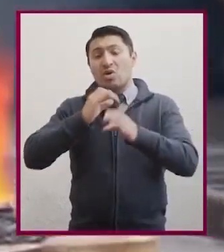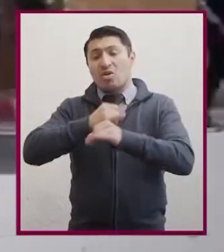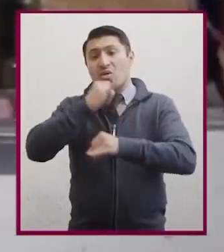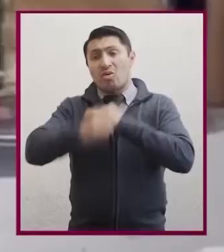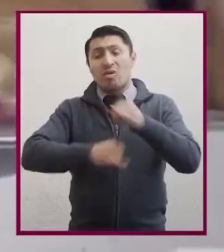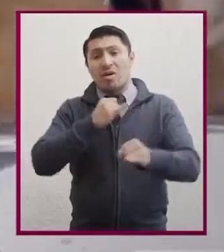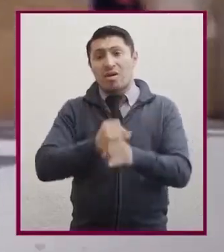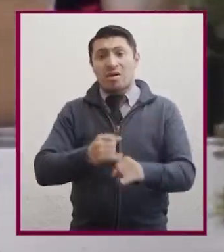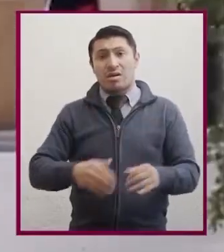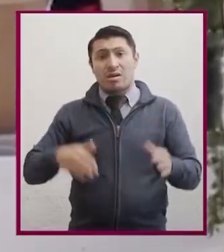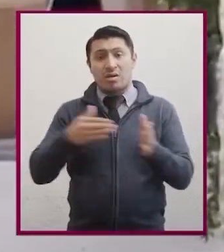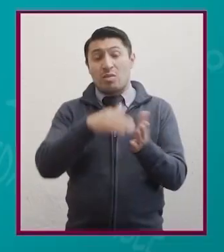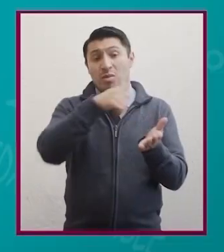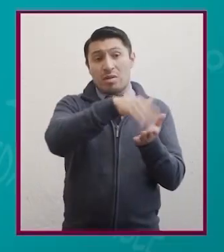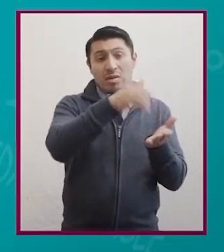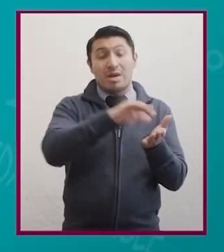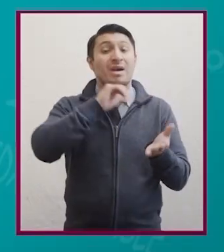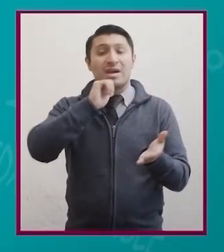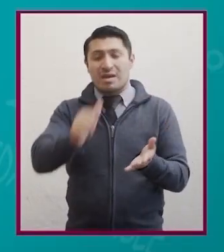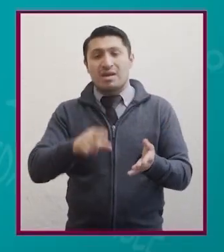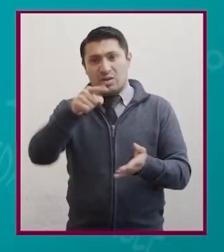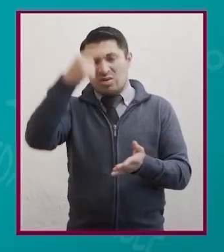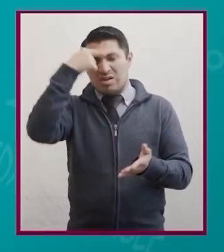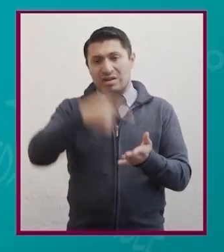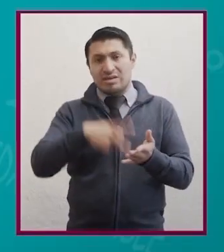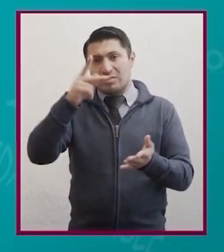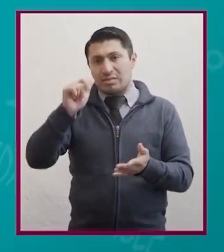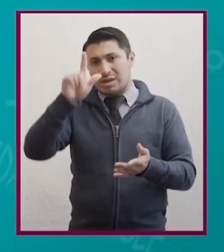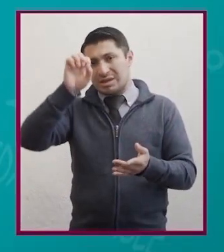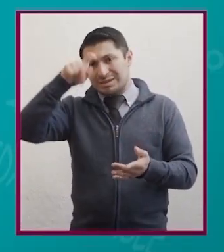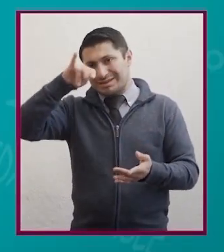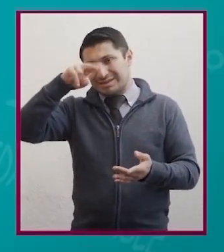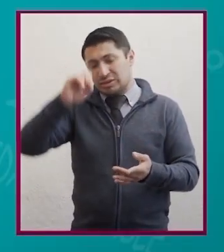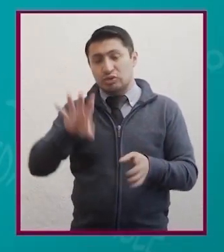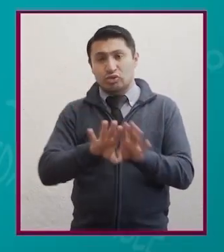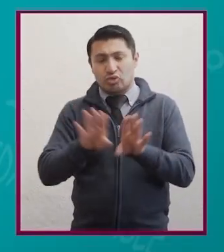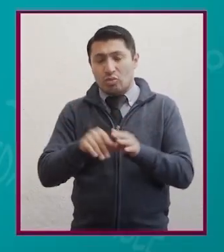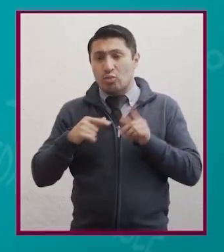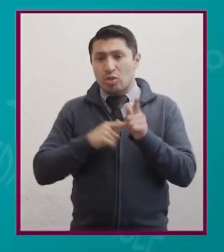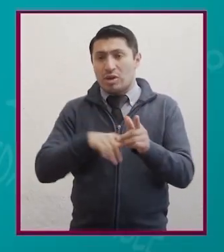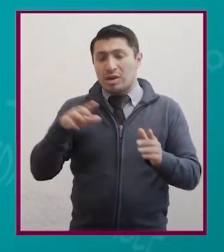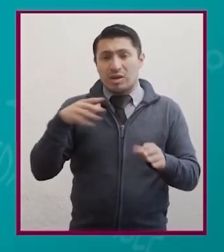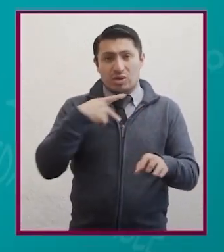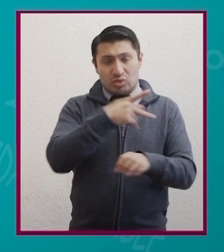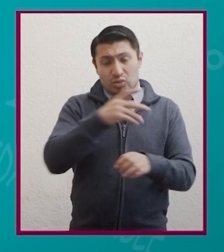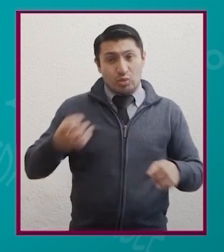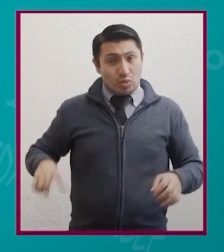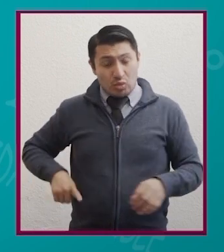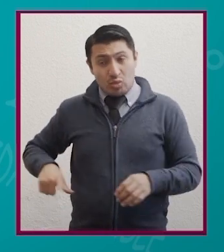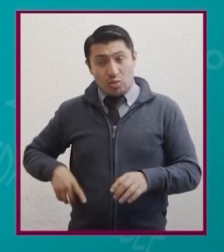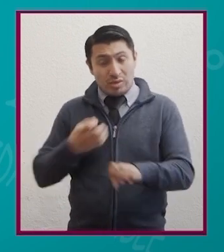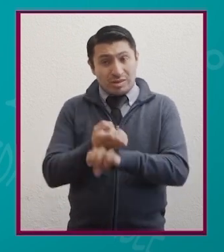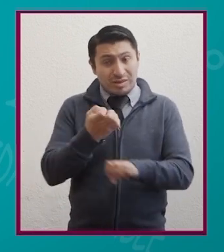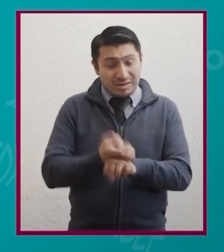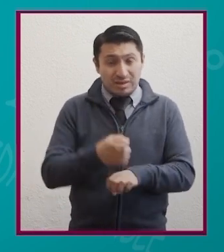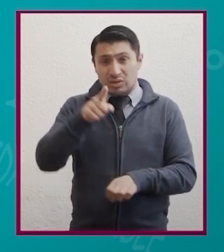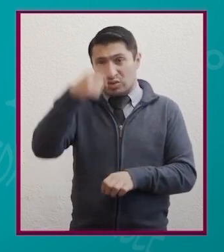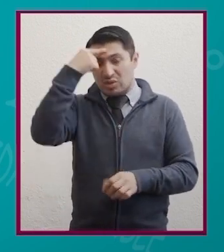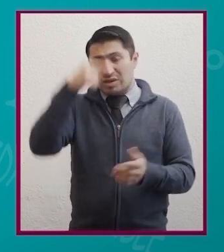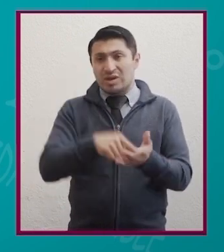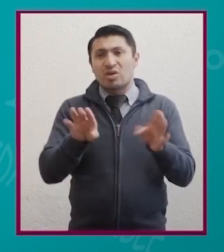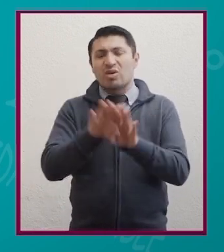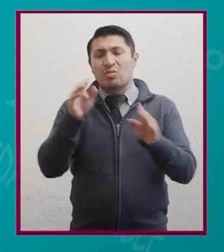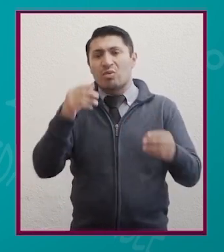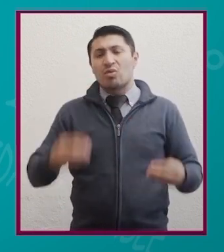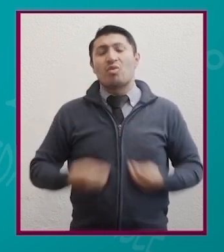internacional detenga su expulsión. ¿Crees que los palestinos lograrán consolidar su propio Estado? ¿Crees que alcanzarán los altos